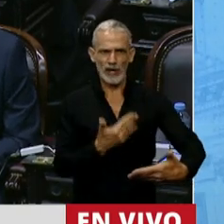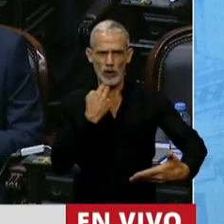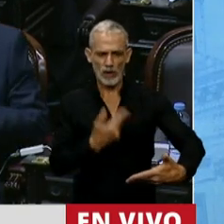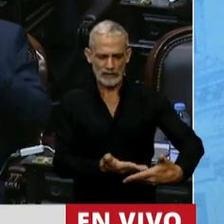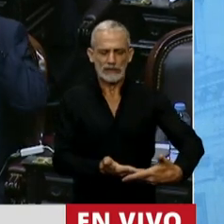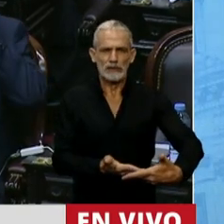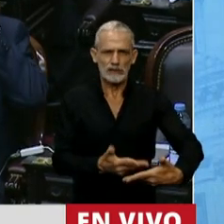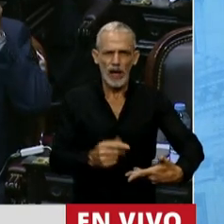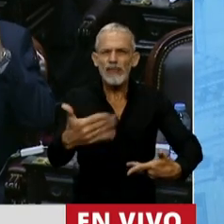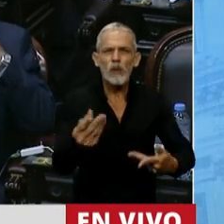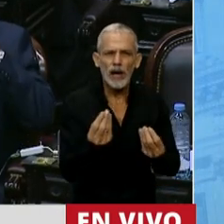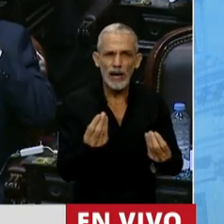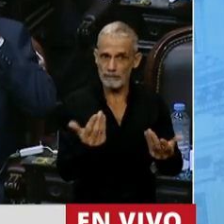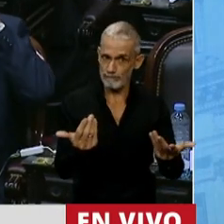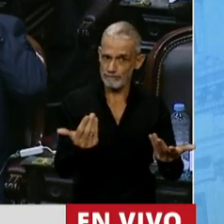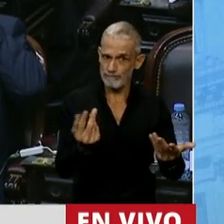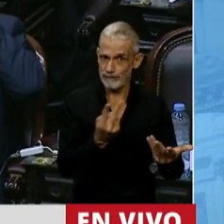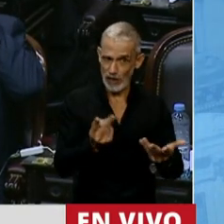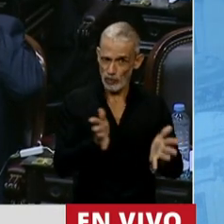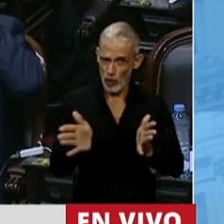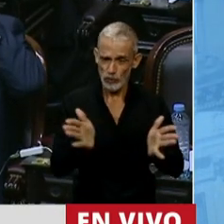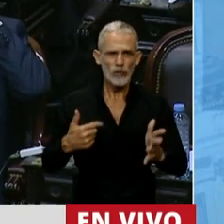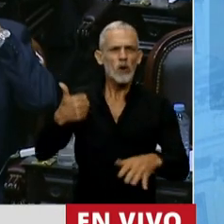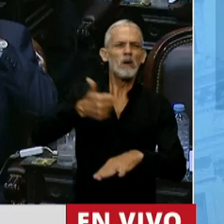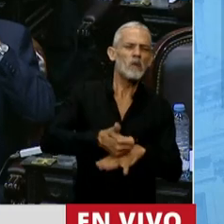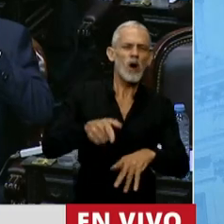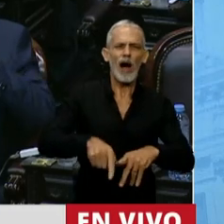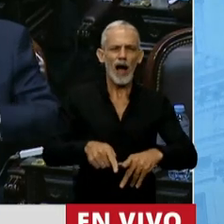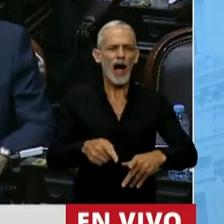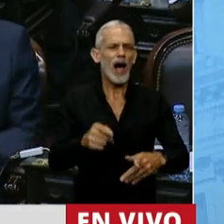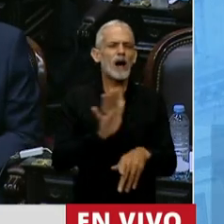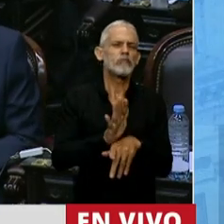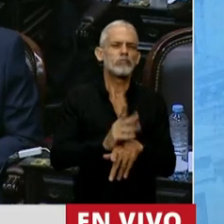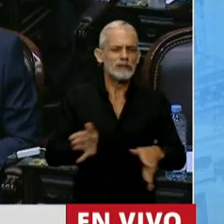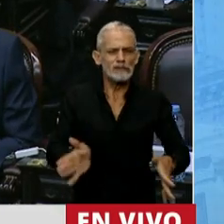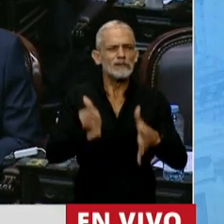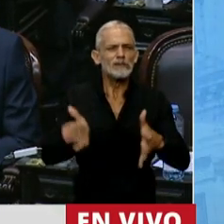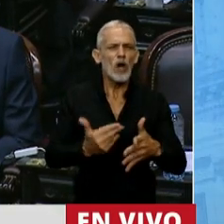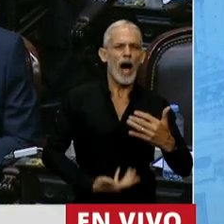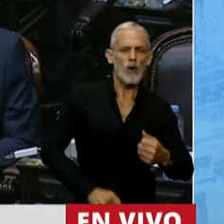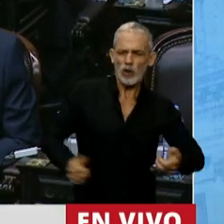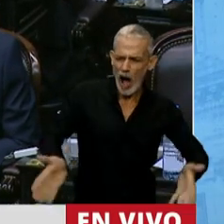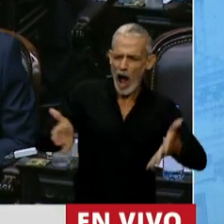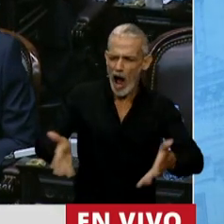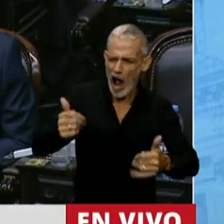presidente, no vengo a este recinto a hacer una apología del aborto.